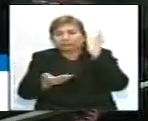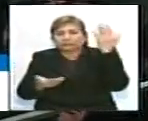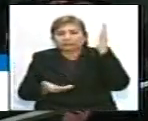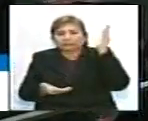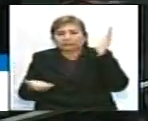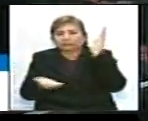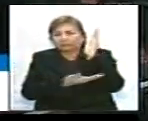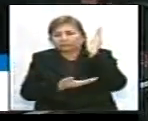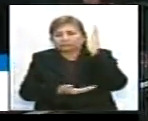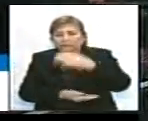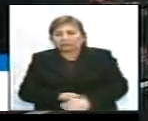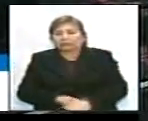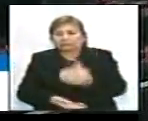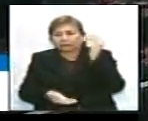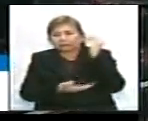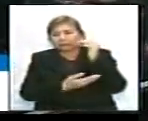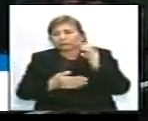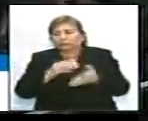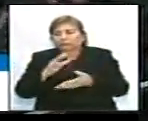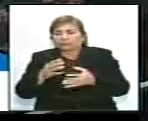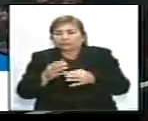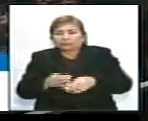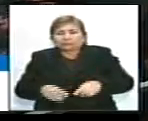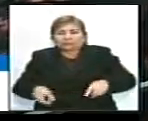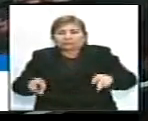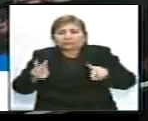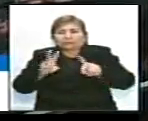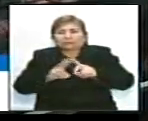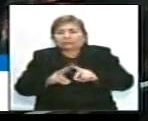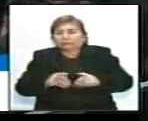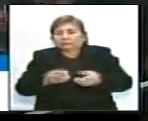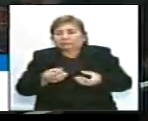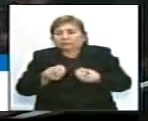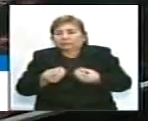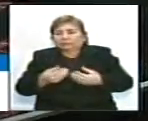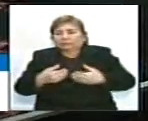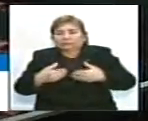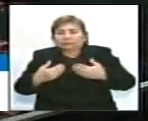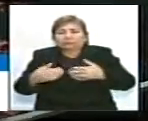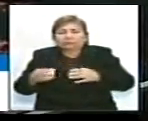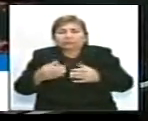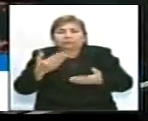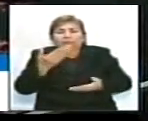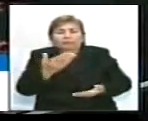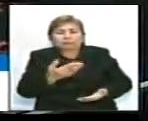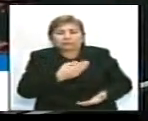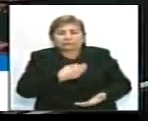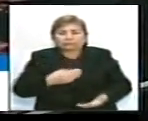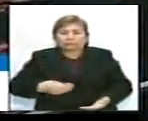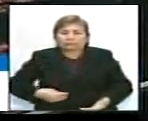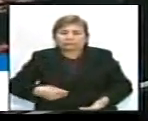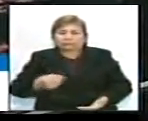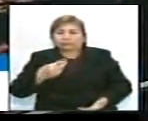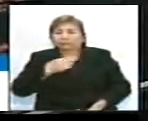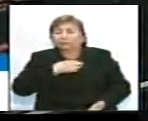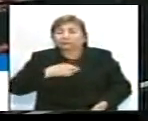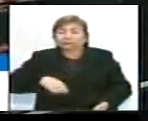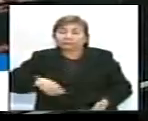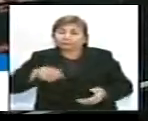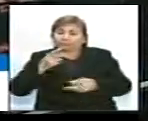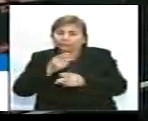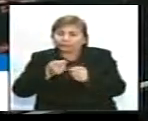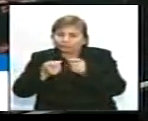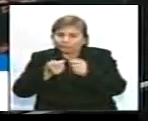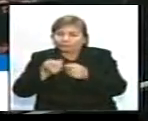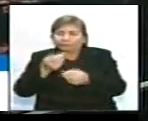se está depredando ese ecosistema tan valioso. ¿Y cómo podríamos hacer, ministra, para, a través suyo, señor presidente, para conservar aquello